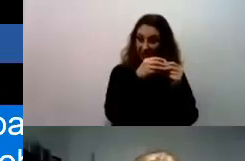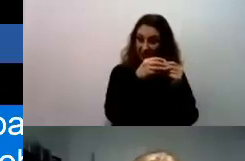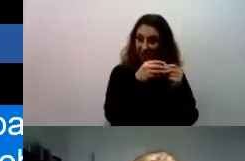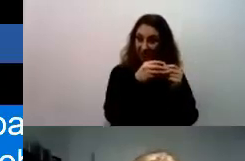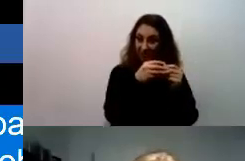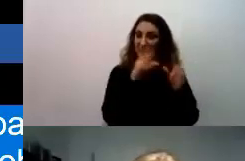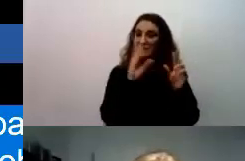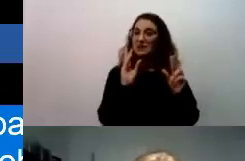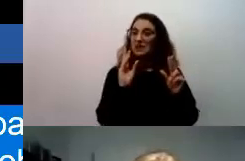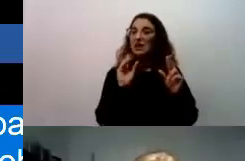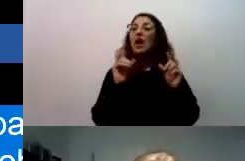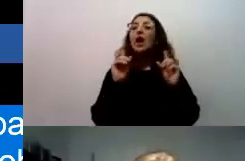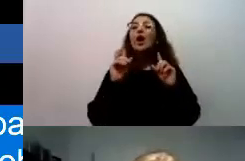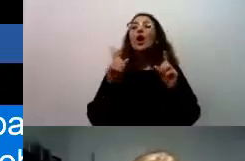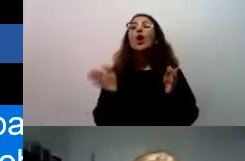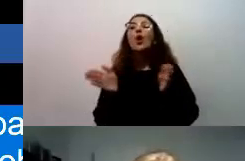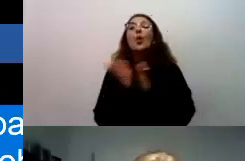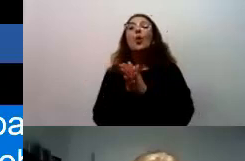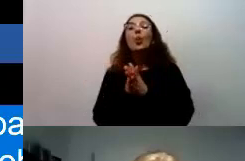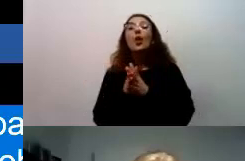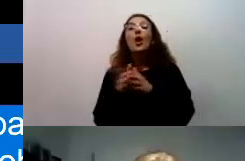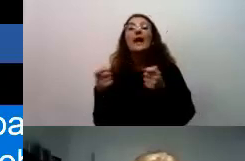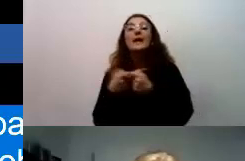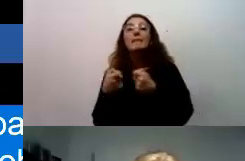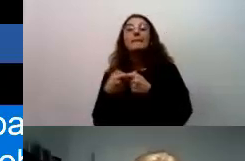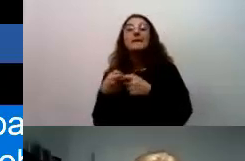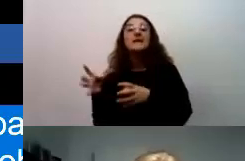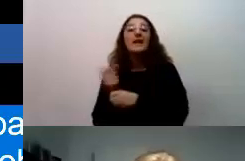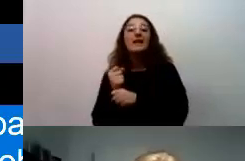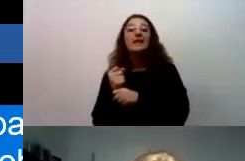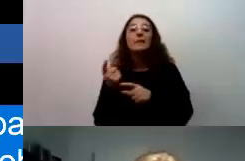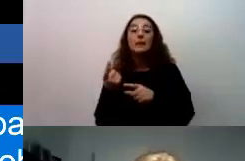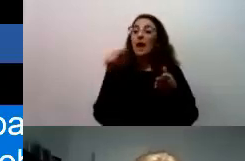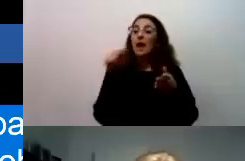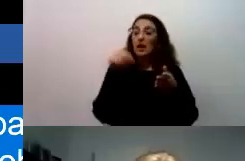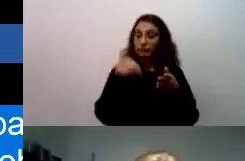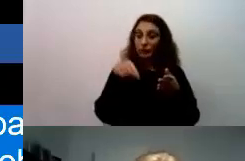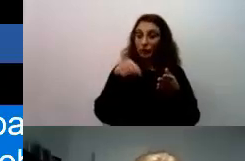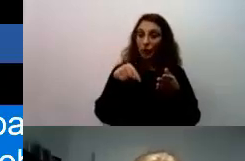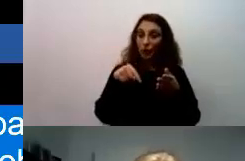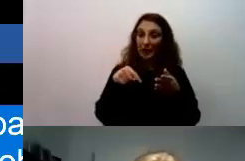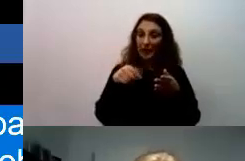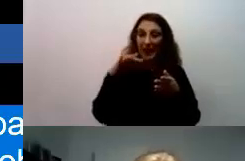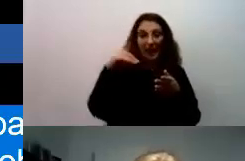permisionarias, las empresas de transporte, aplican hoy, actualmente, el decreto